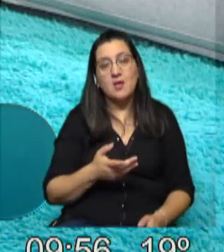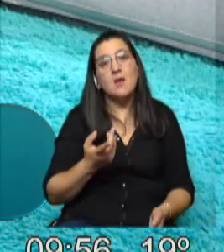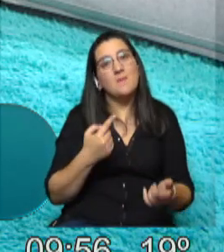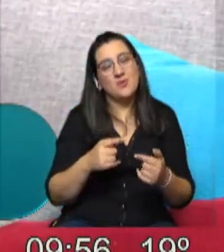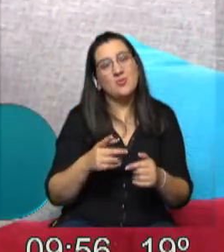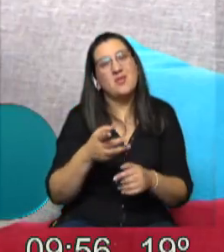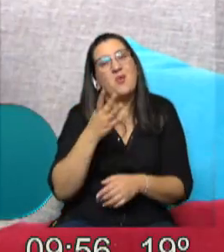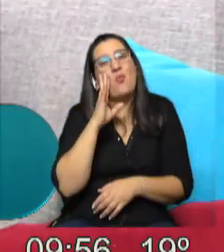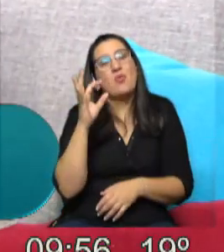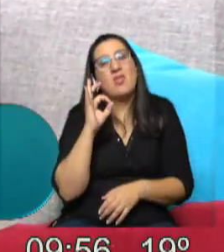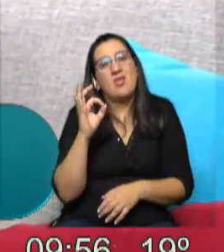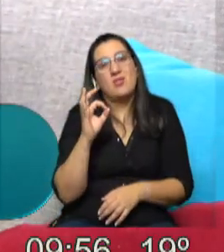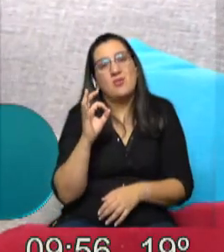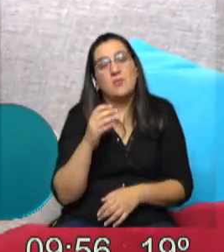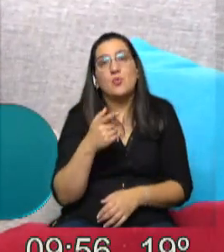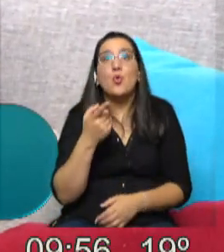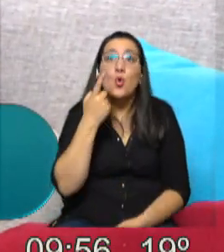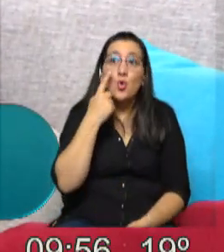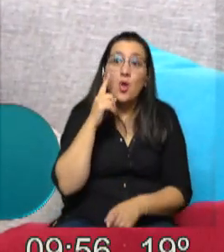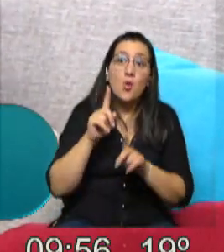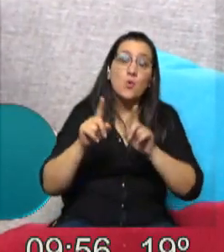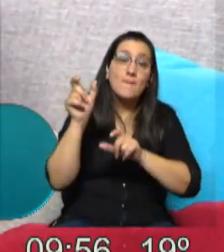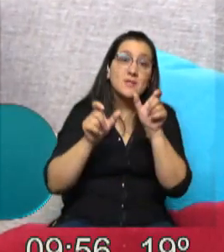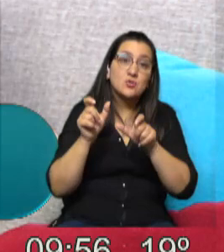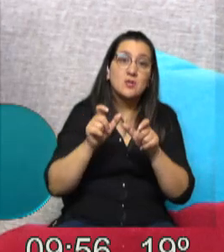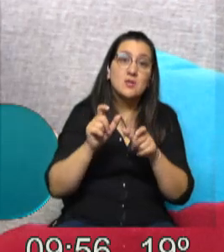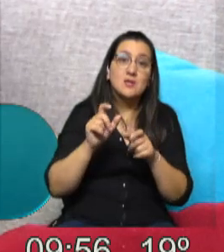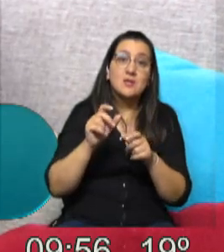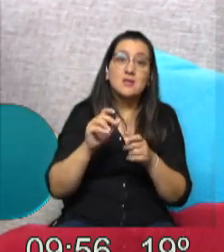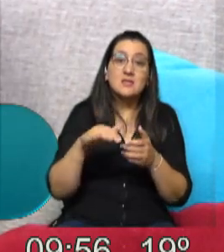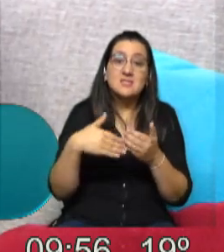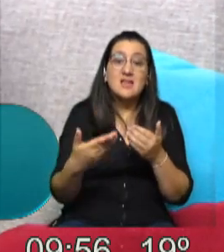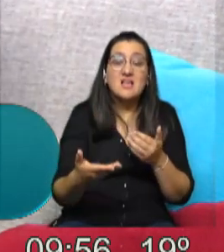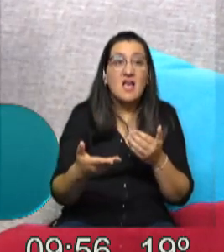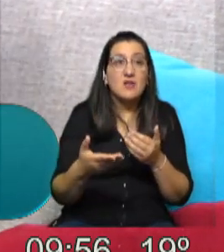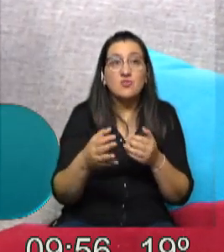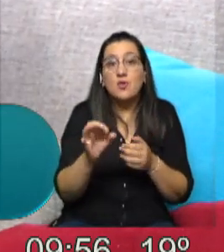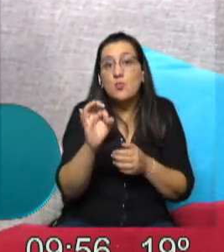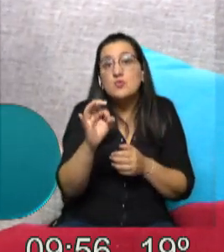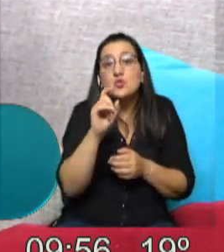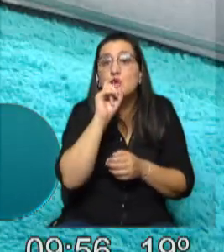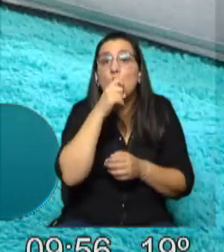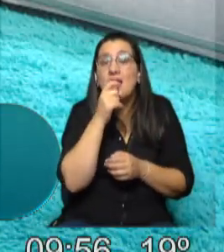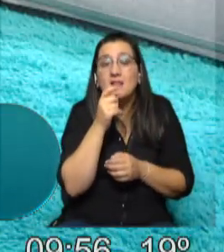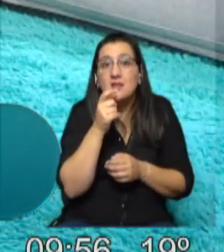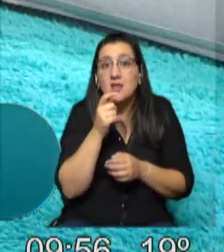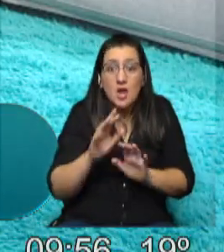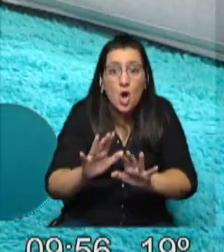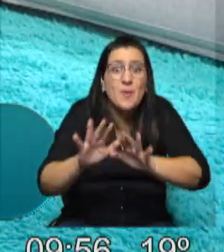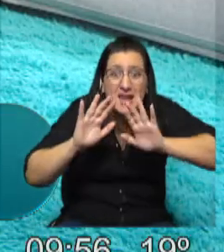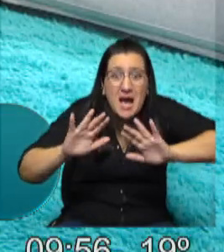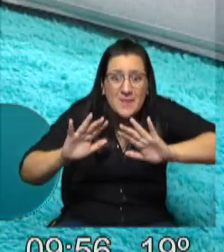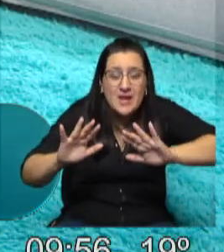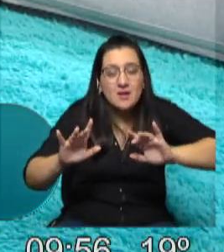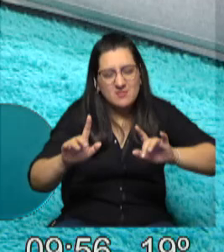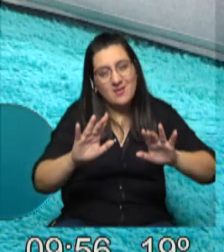esto, simplemente... No, pero conozco... A algunas personas que se le cae una almendra de chocolate y se tiran tipo cual palomita para que el perro no la agarre. Y es tipo un poco